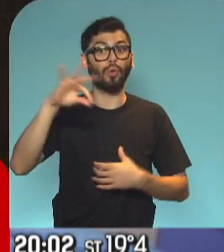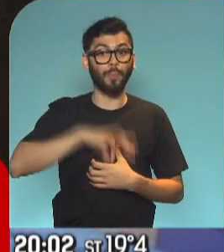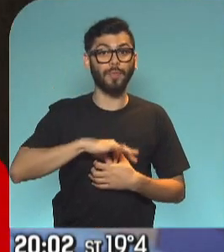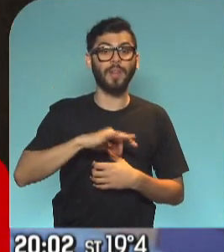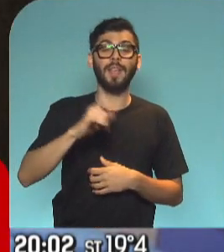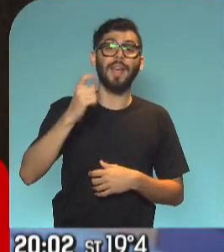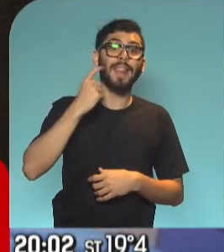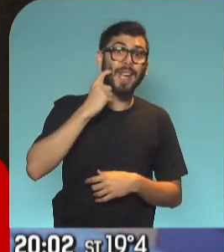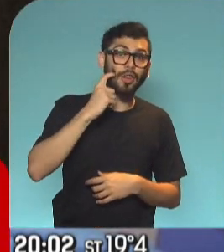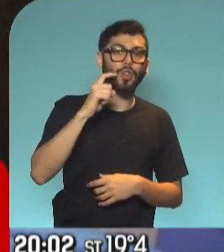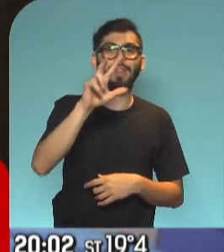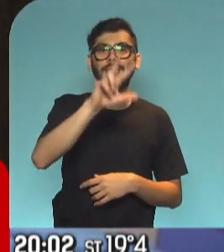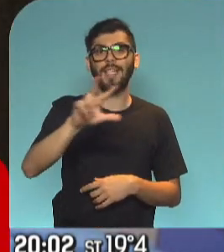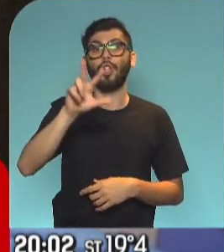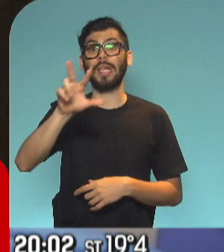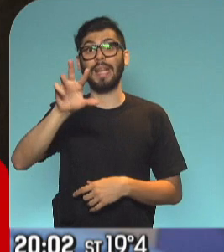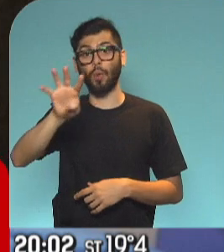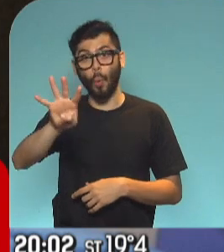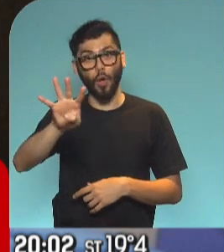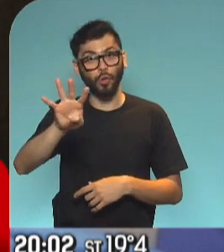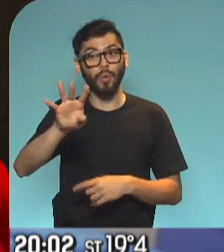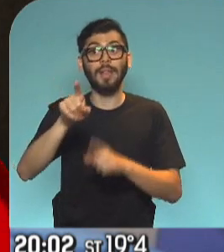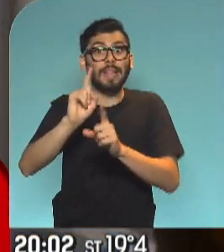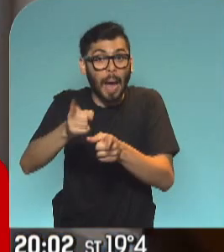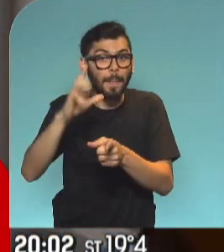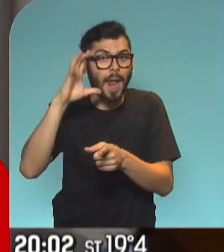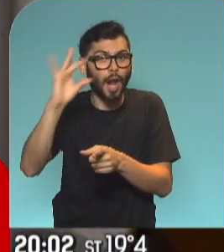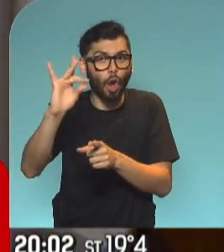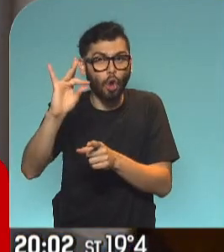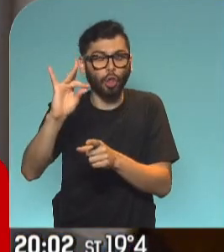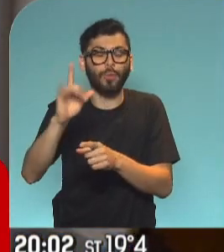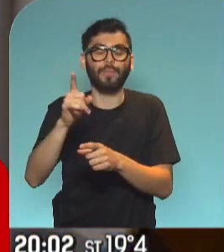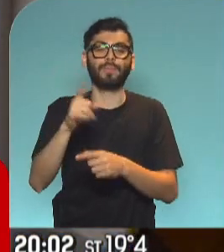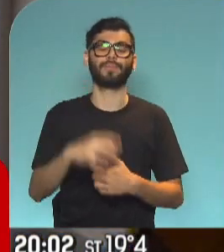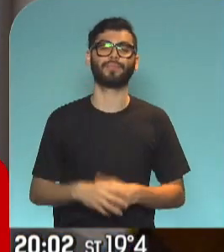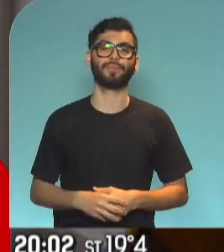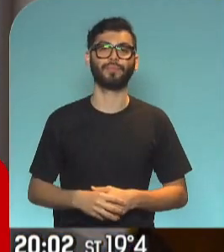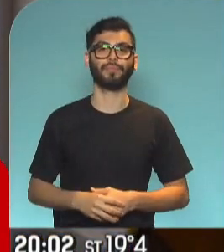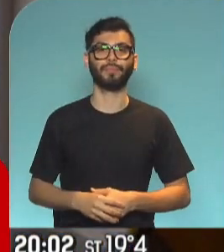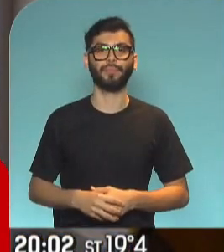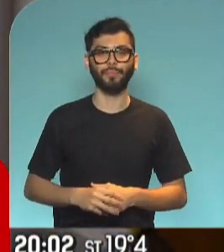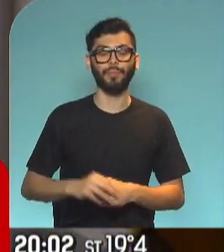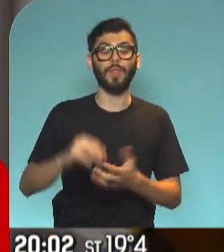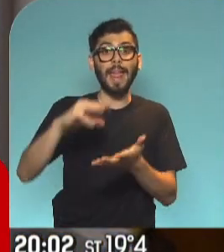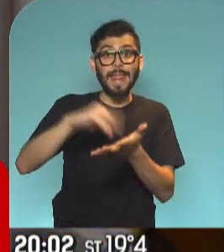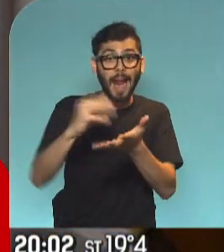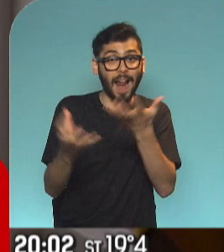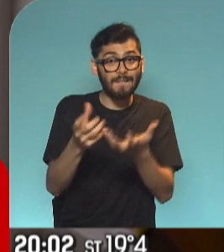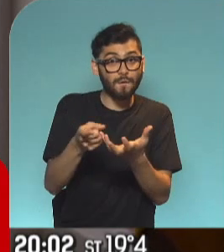Entre Ríos, 334 casos. Y también marca récord diario esa provincia. Le sigue Tierra del Fuego